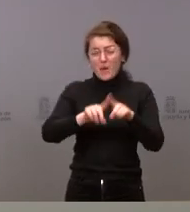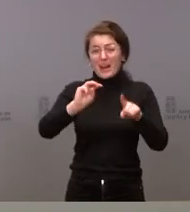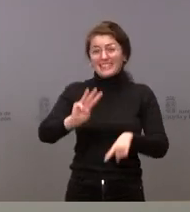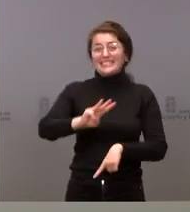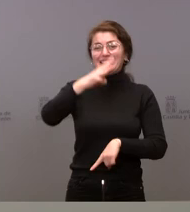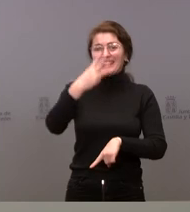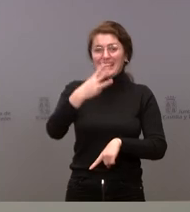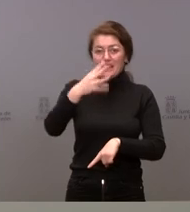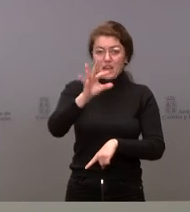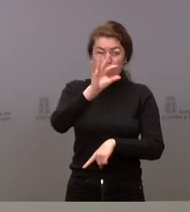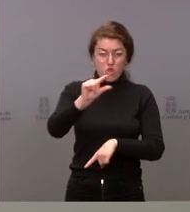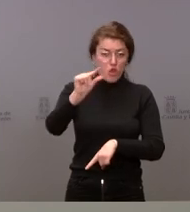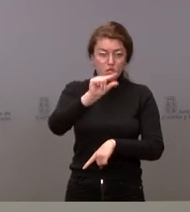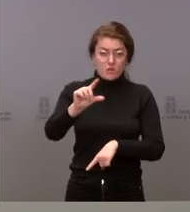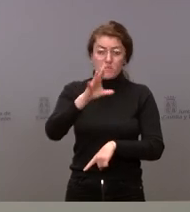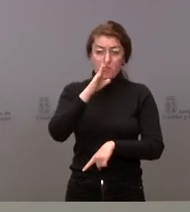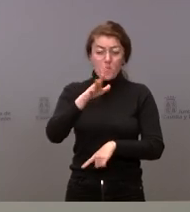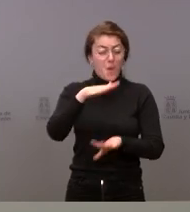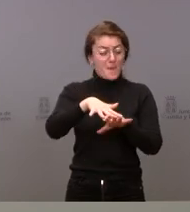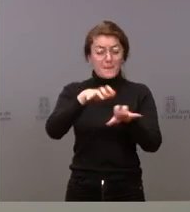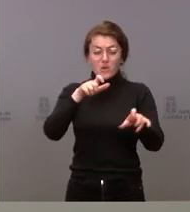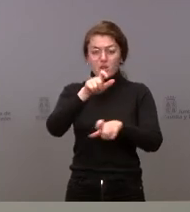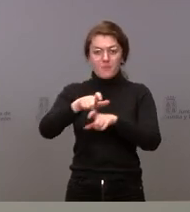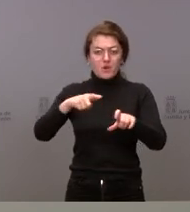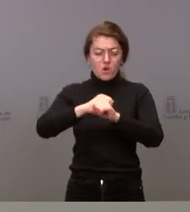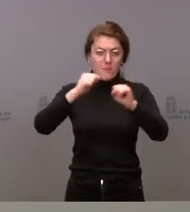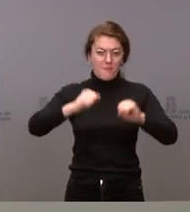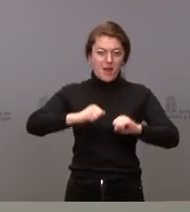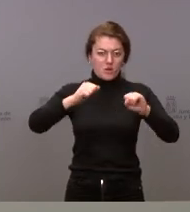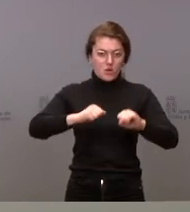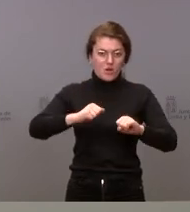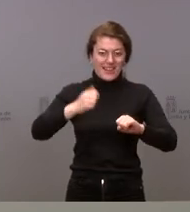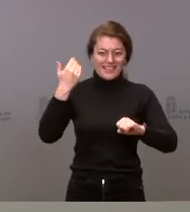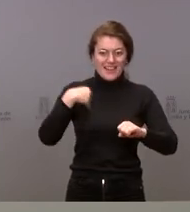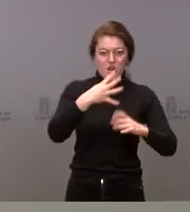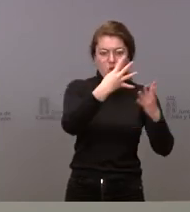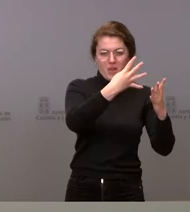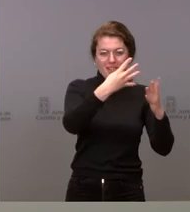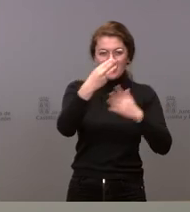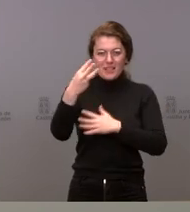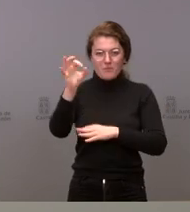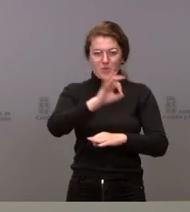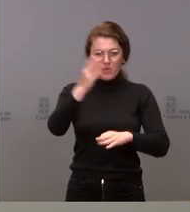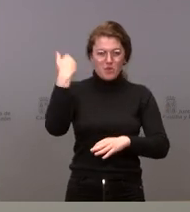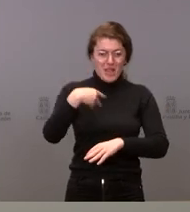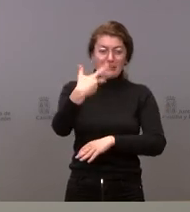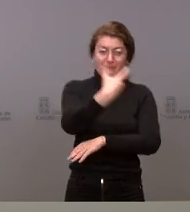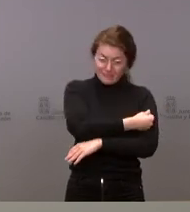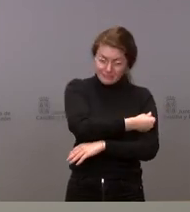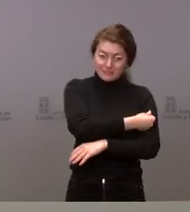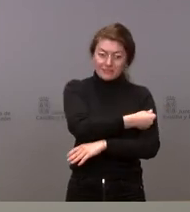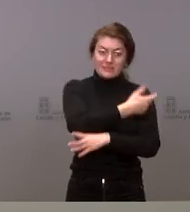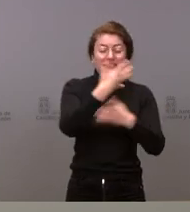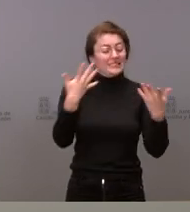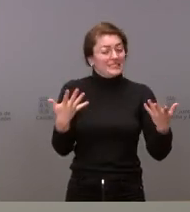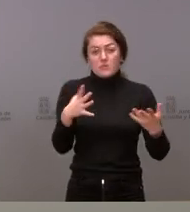la tienen puesta más del 93 por ciento pues hace que por desgracia el proceso patológico